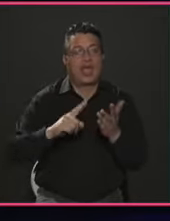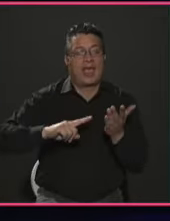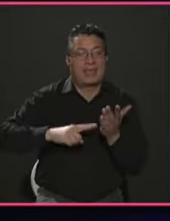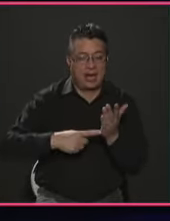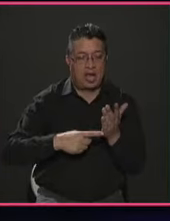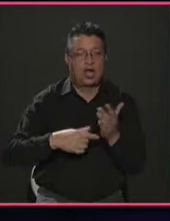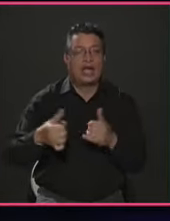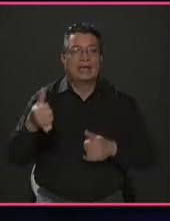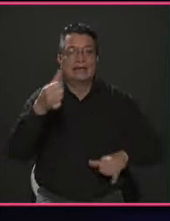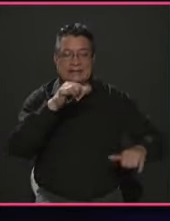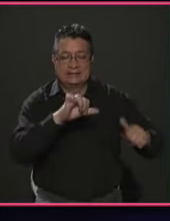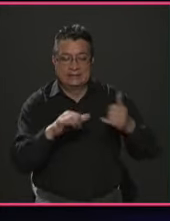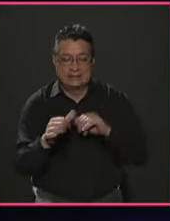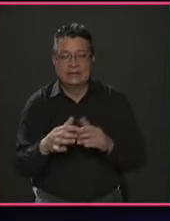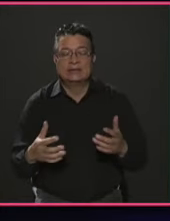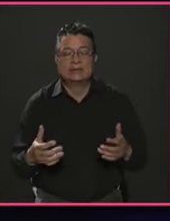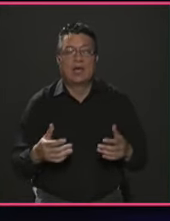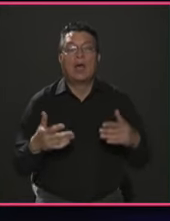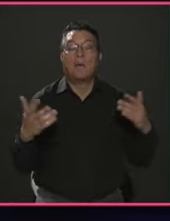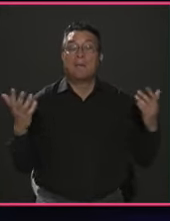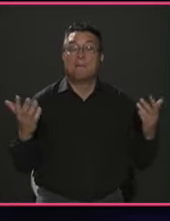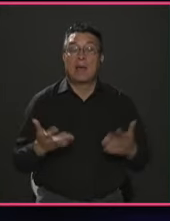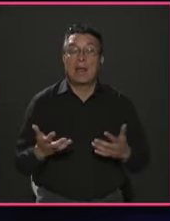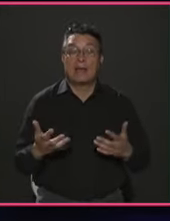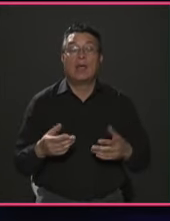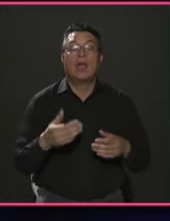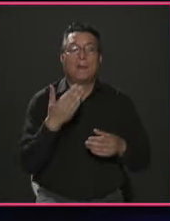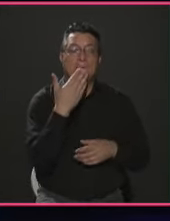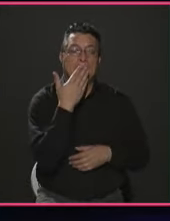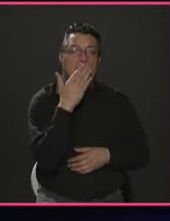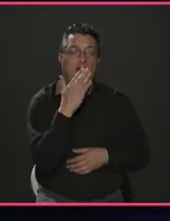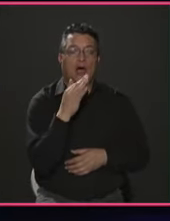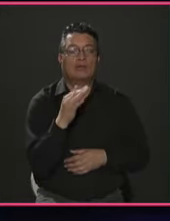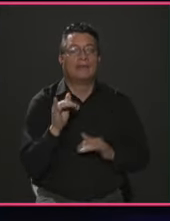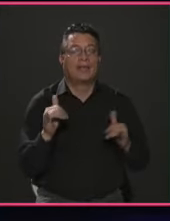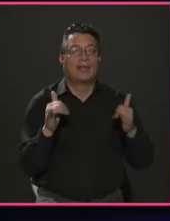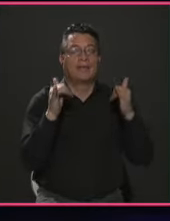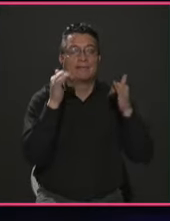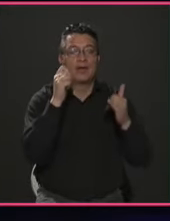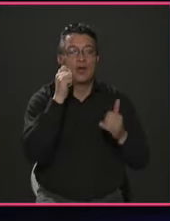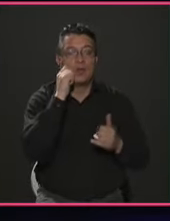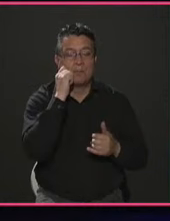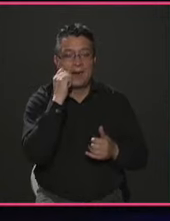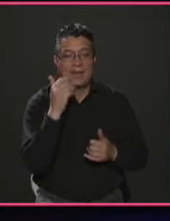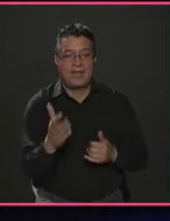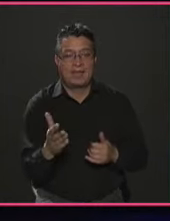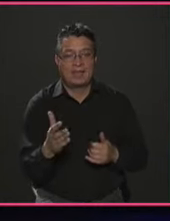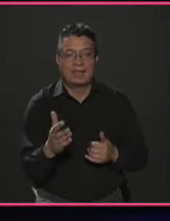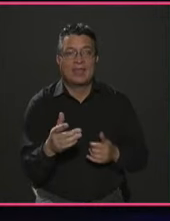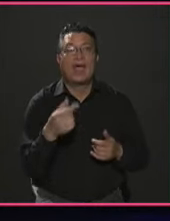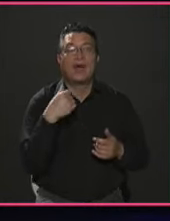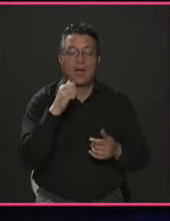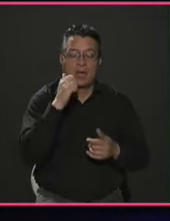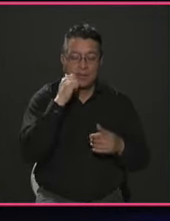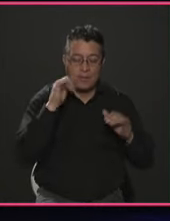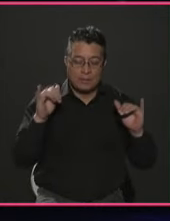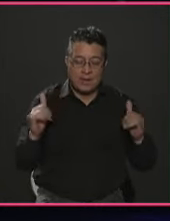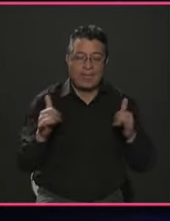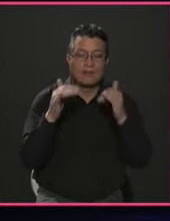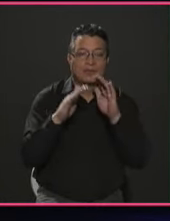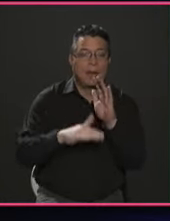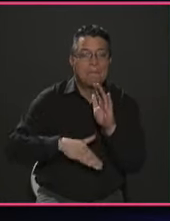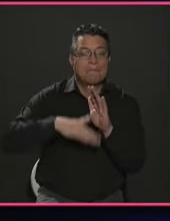ciencia en fin para un mejor disfrute de la humanidad mejor disfrute de la humanidad que hoy